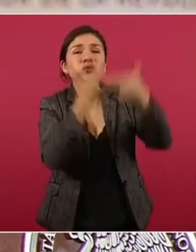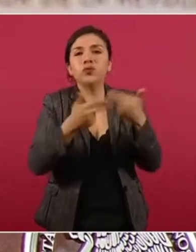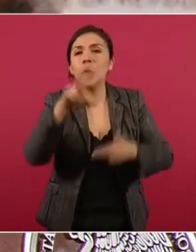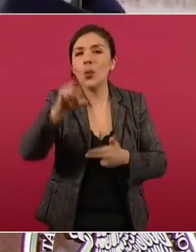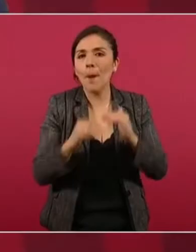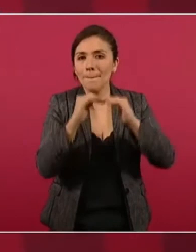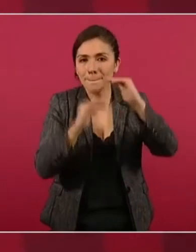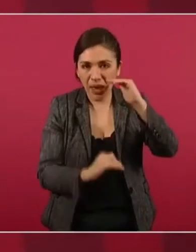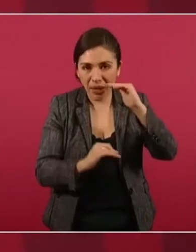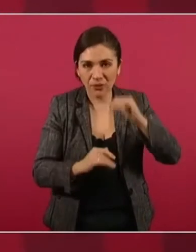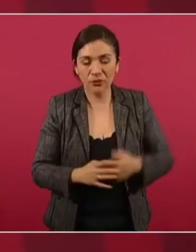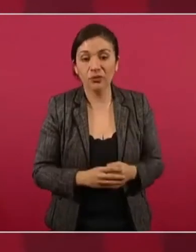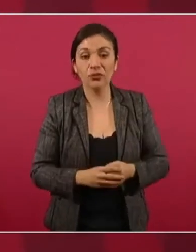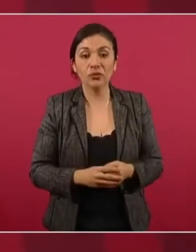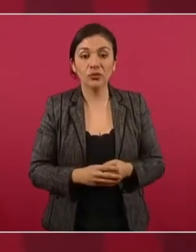Luego,